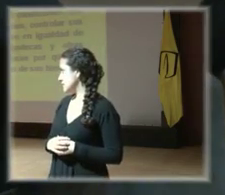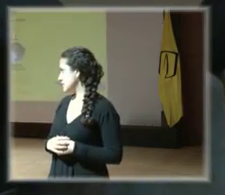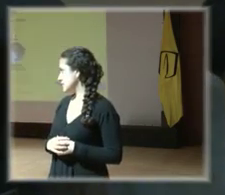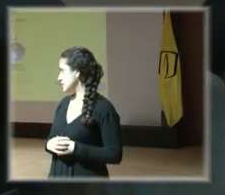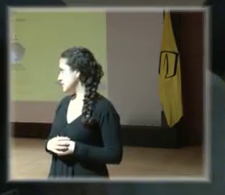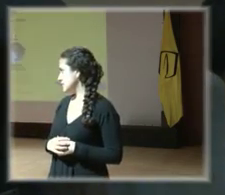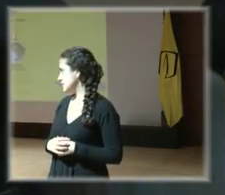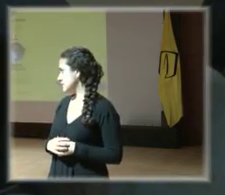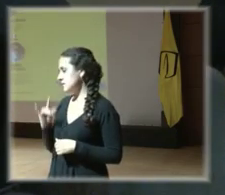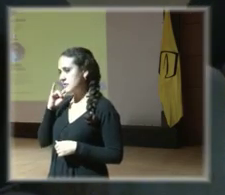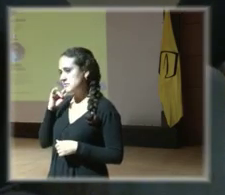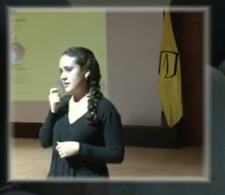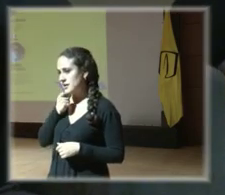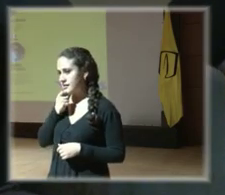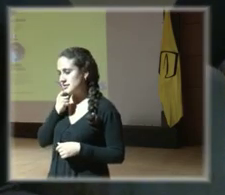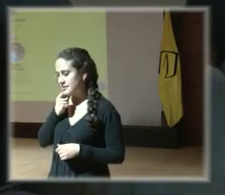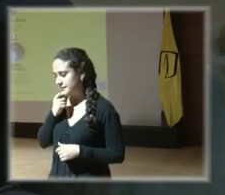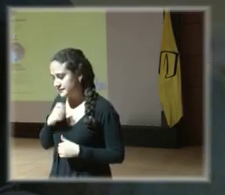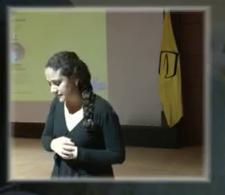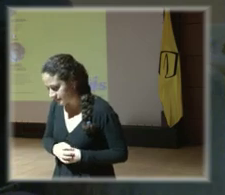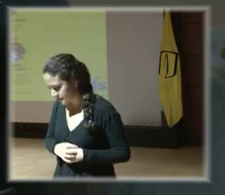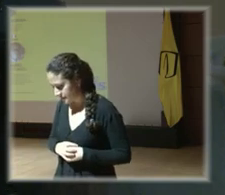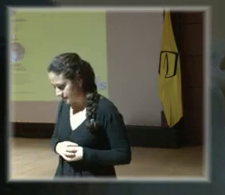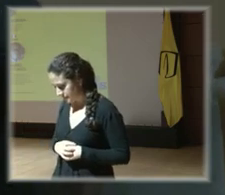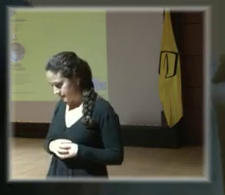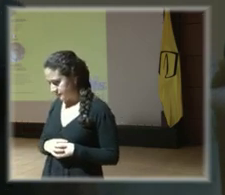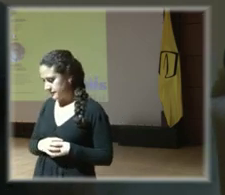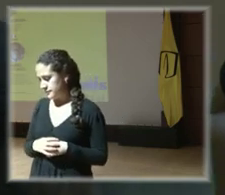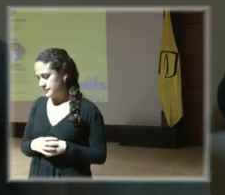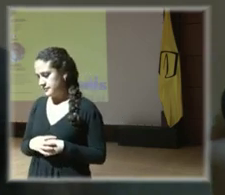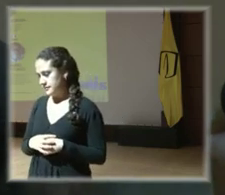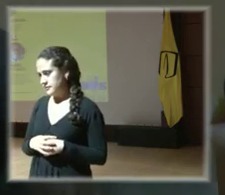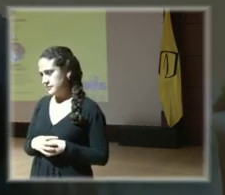¿Escuché? ¿Otra vez? Yo creo que